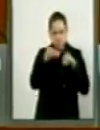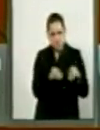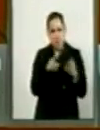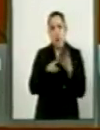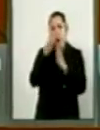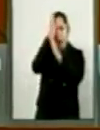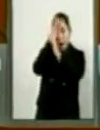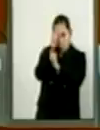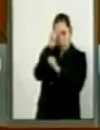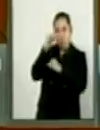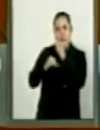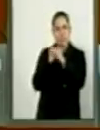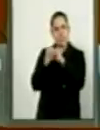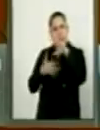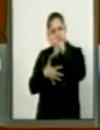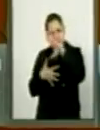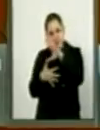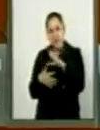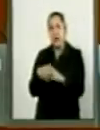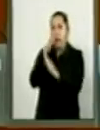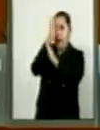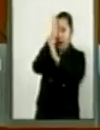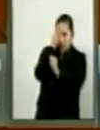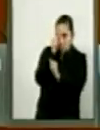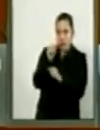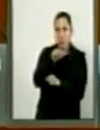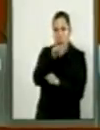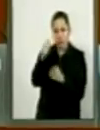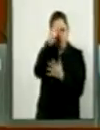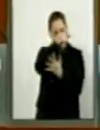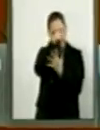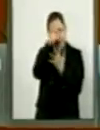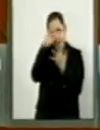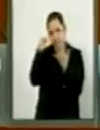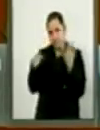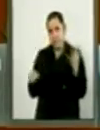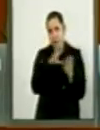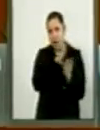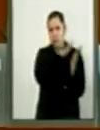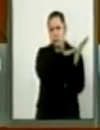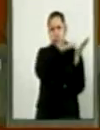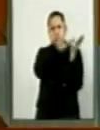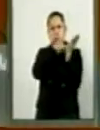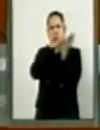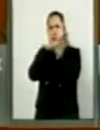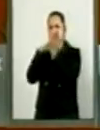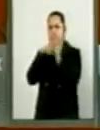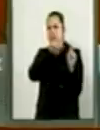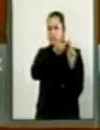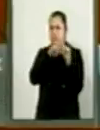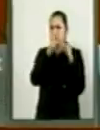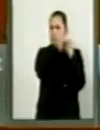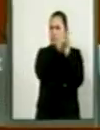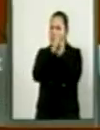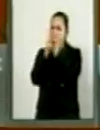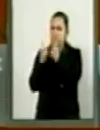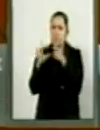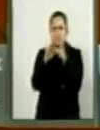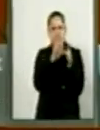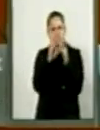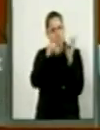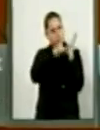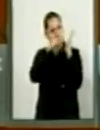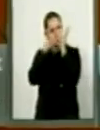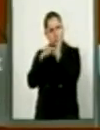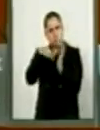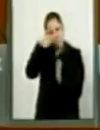Convención Internacional para la Protección de Todas las Personas contra la Desaparición Forzada, entre otras. Además,